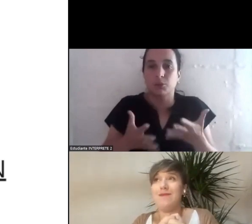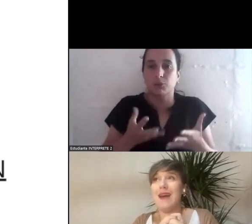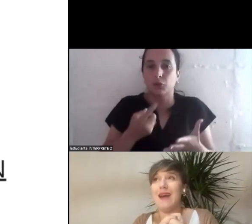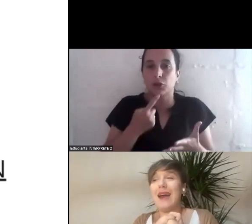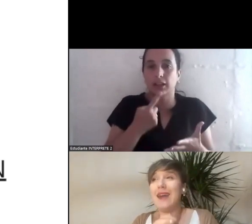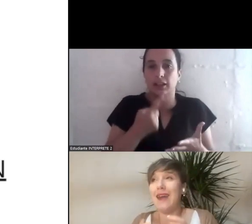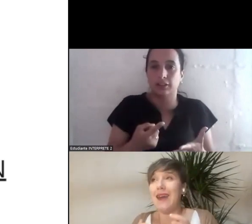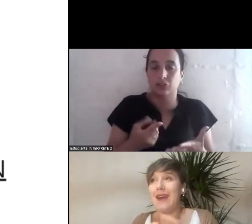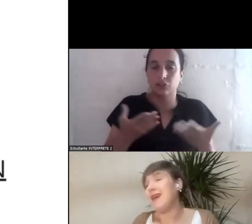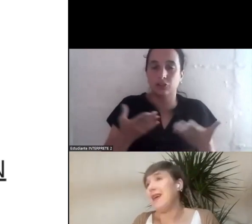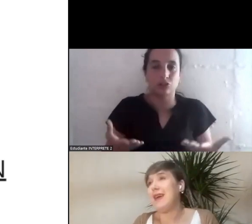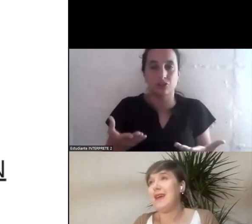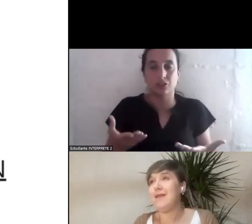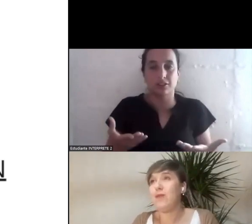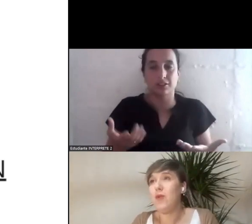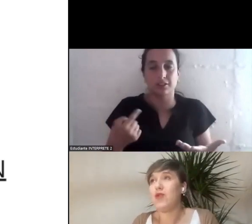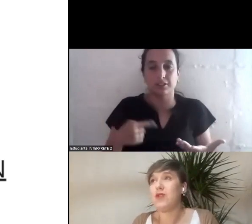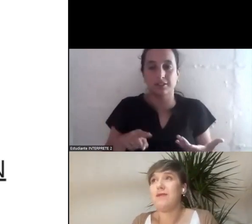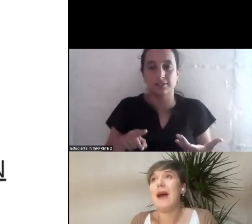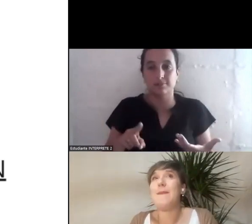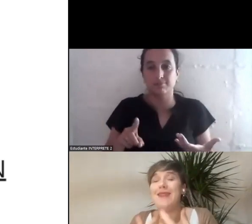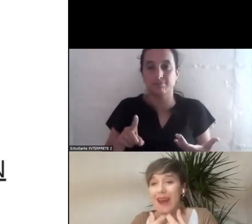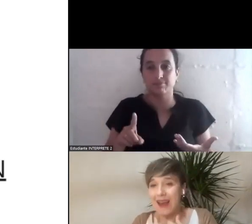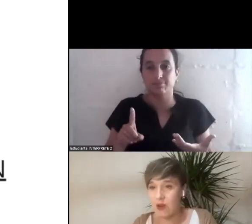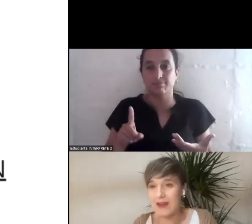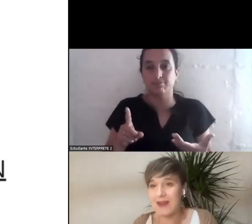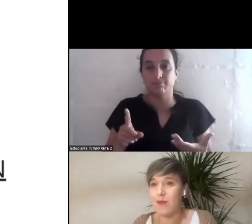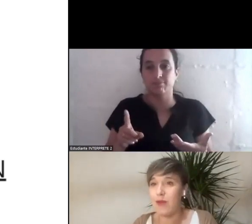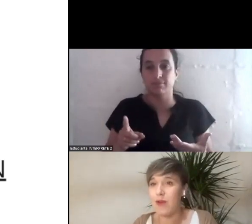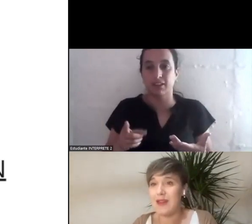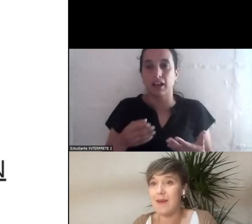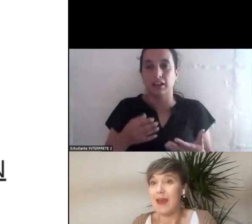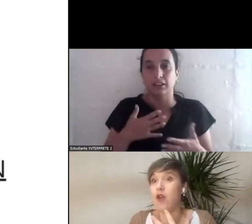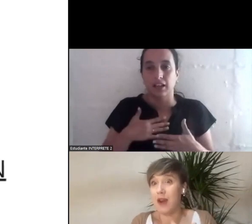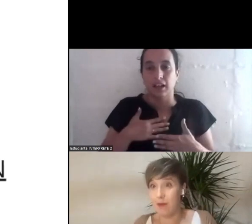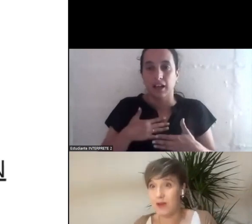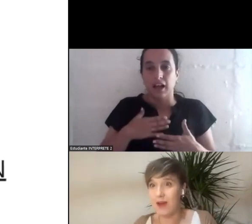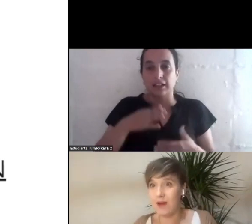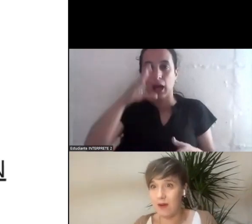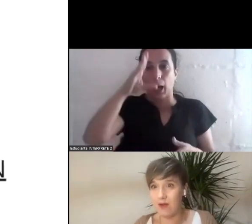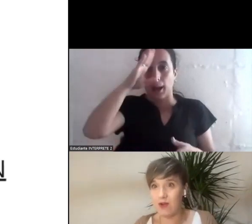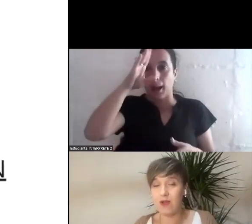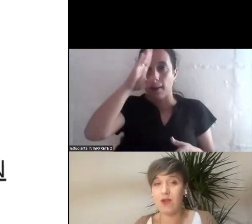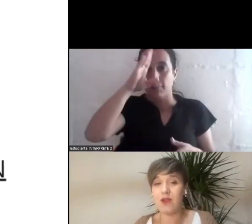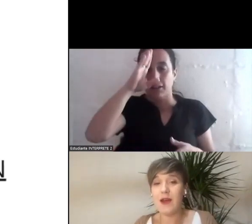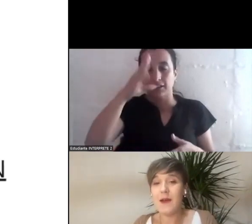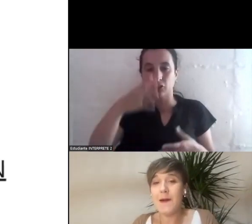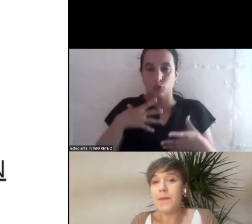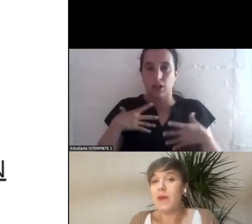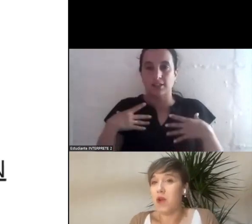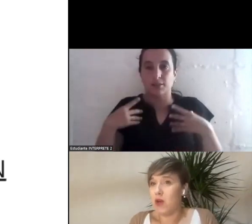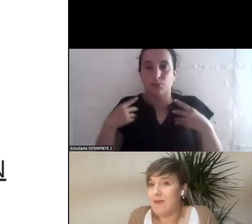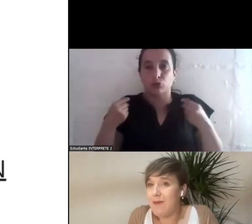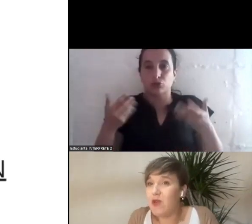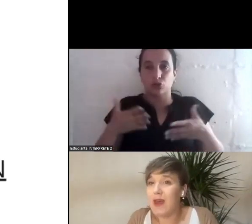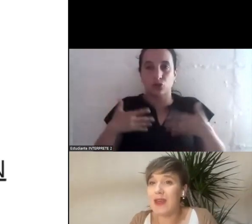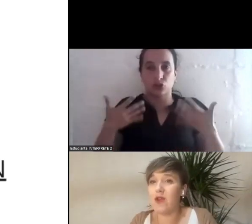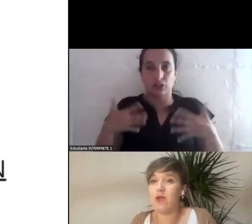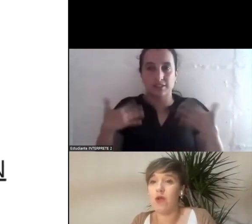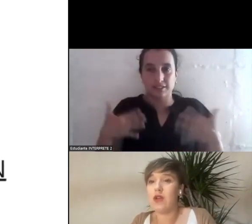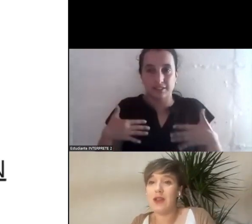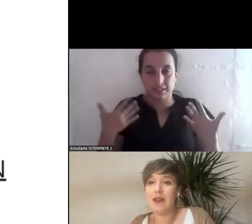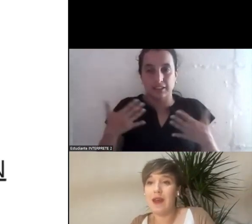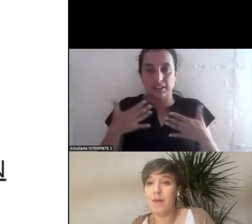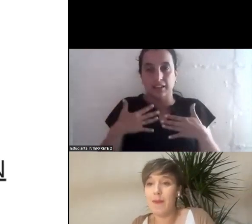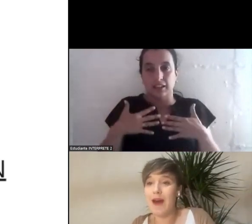tampoco. Hay que, bueno, pues aprender a gestionar esas emociones también que nos rebotan, ¿no? A nosotros. Y bueno, en ese momento quizás